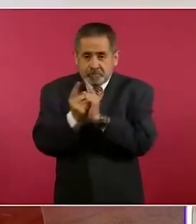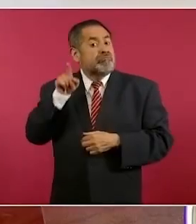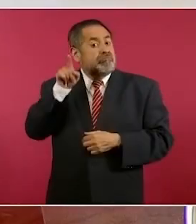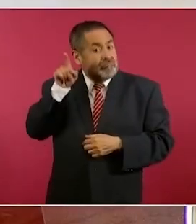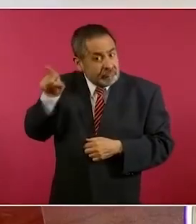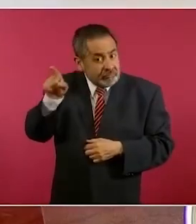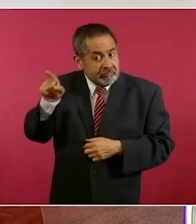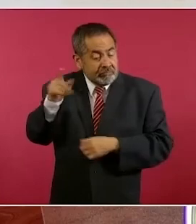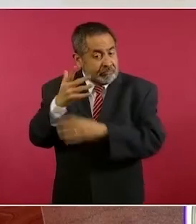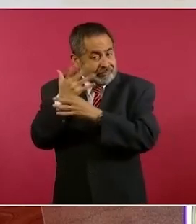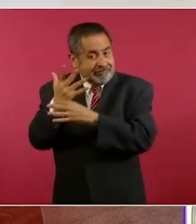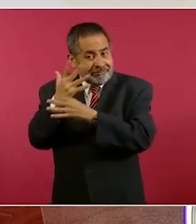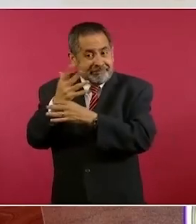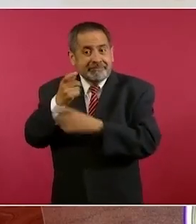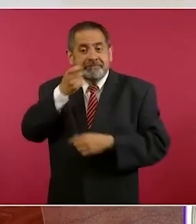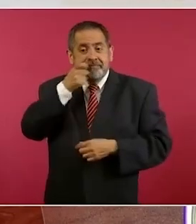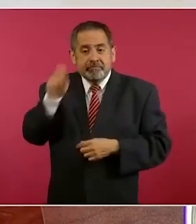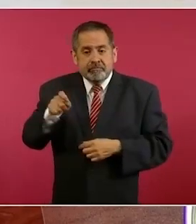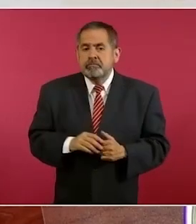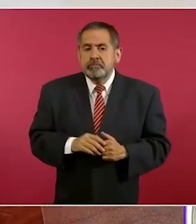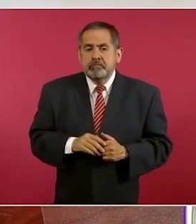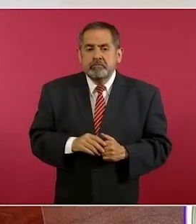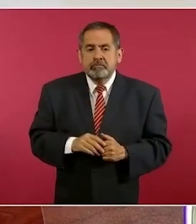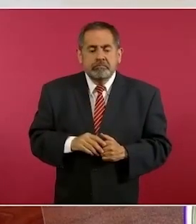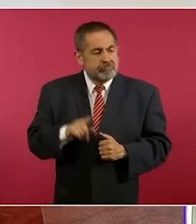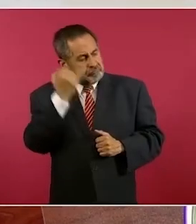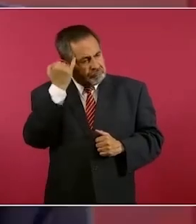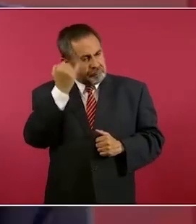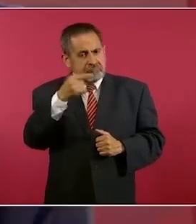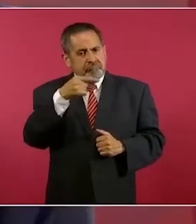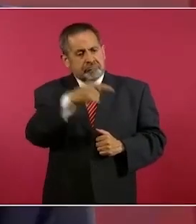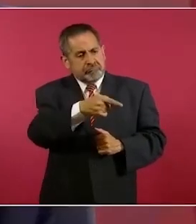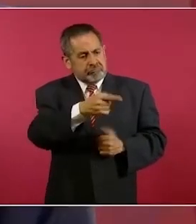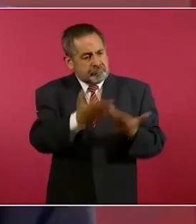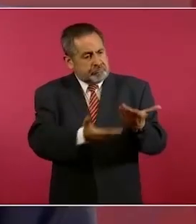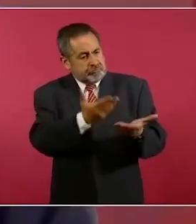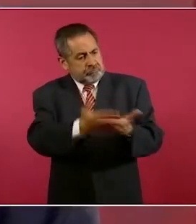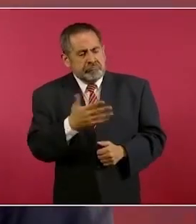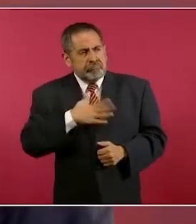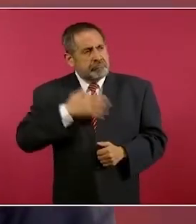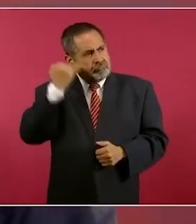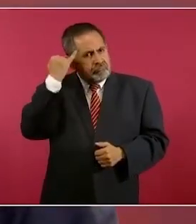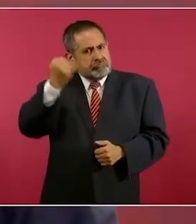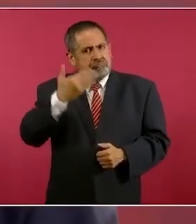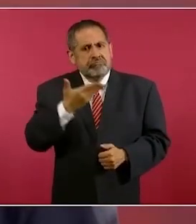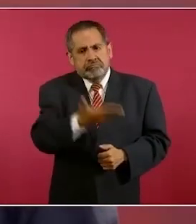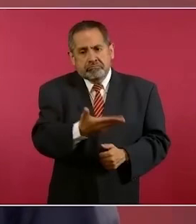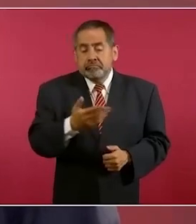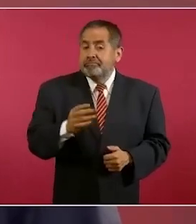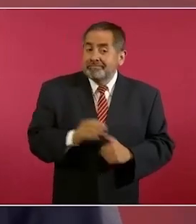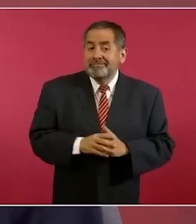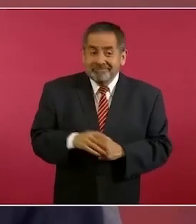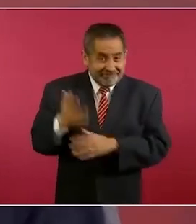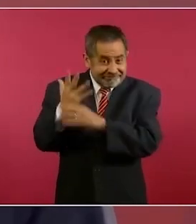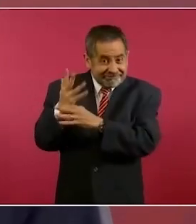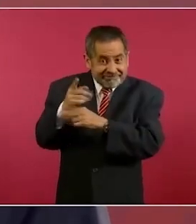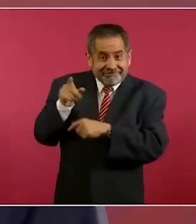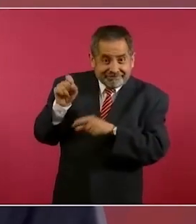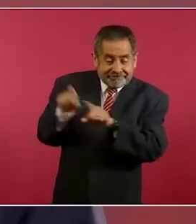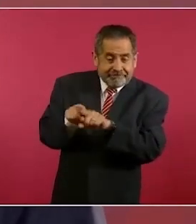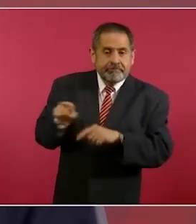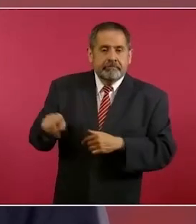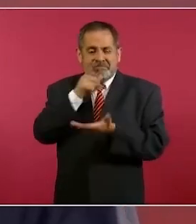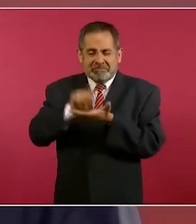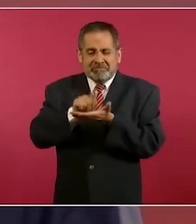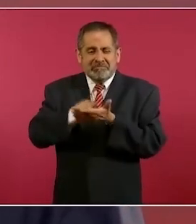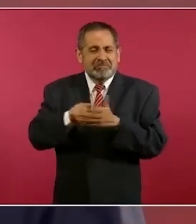expresó que veían bien nuestra propuesta de paz y que el señor que había escrito